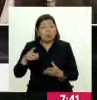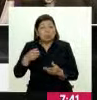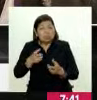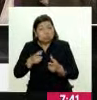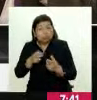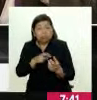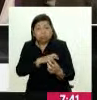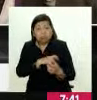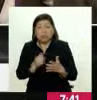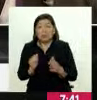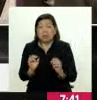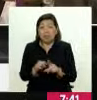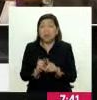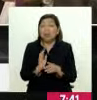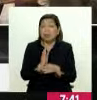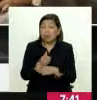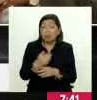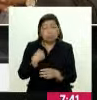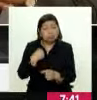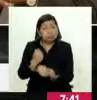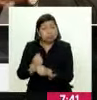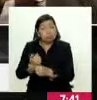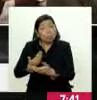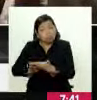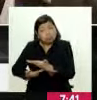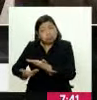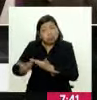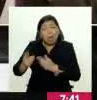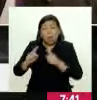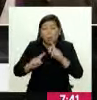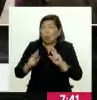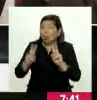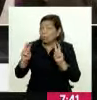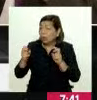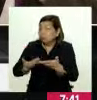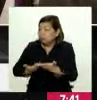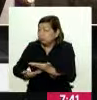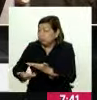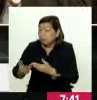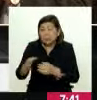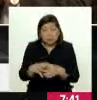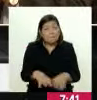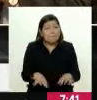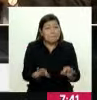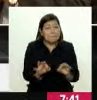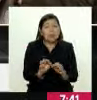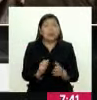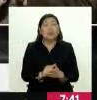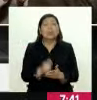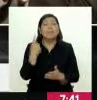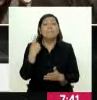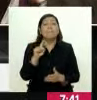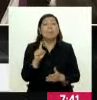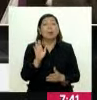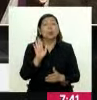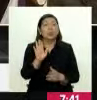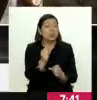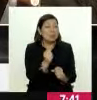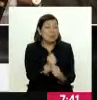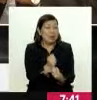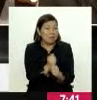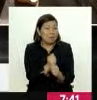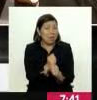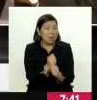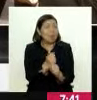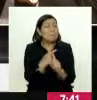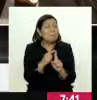Uh-huh. Hemos estado trabajando ya algunos temas que son muy importantes, sobre todo para su trabajo